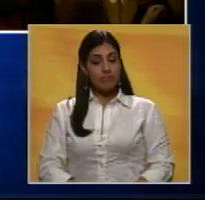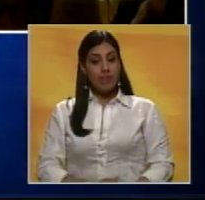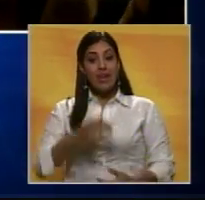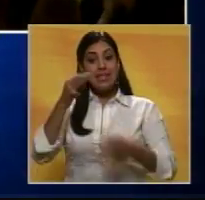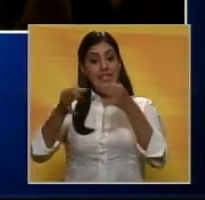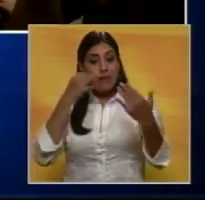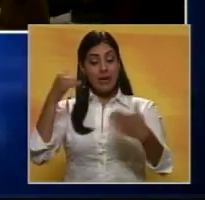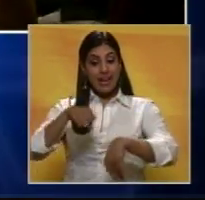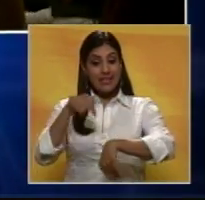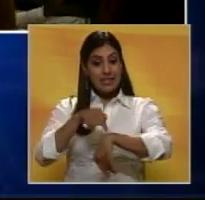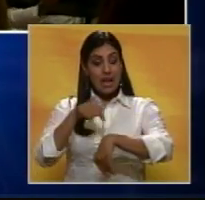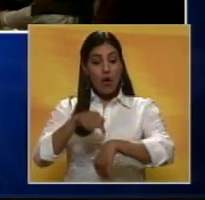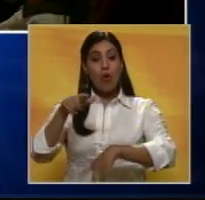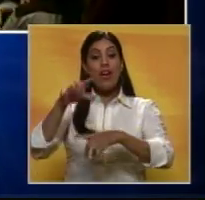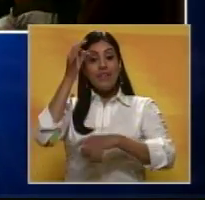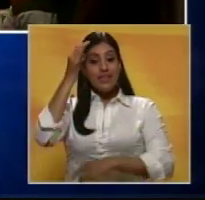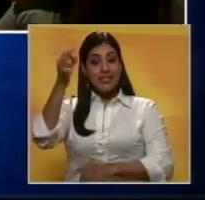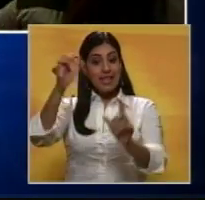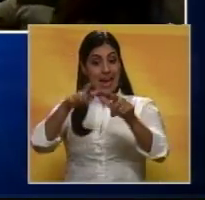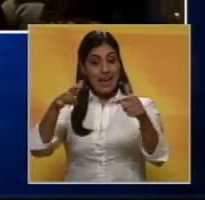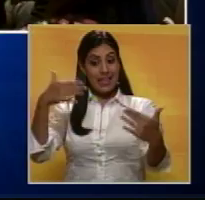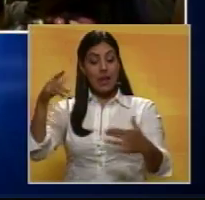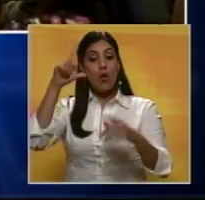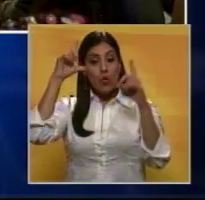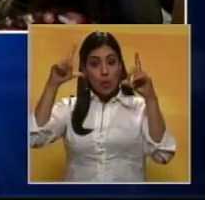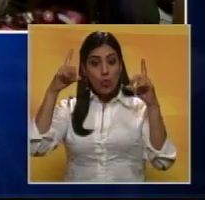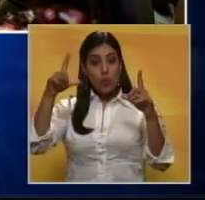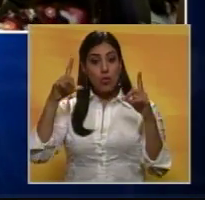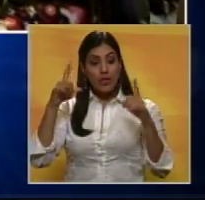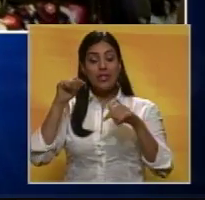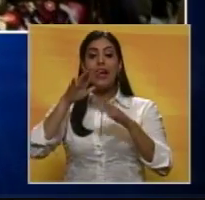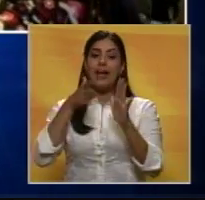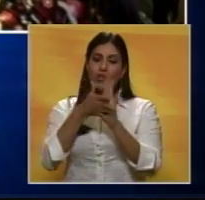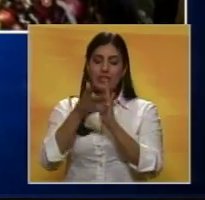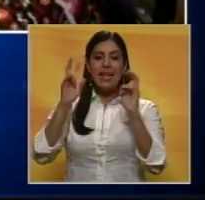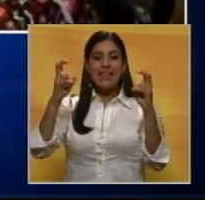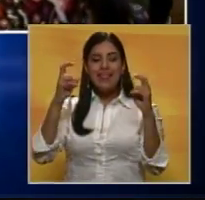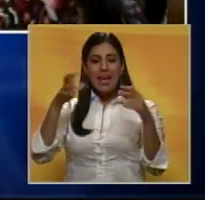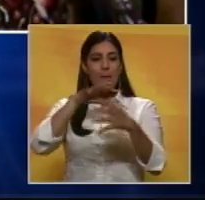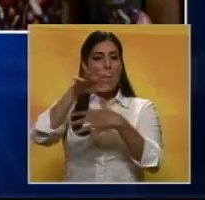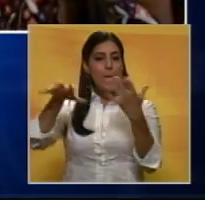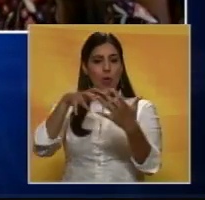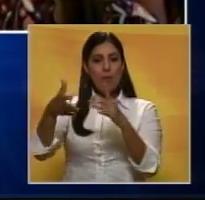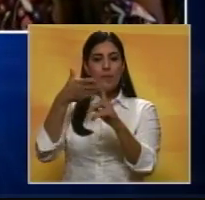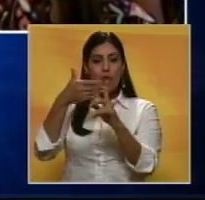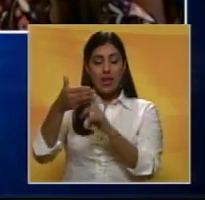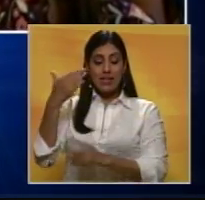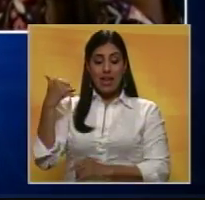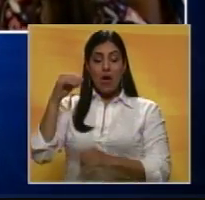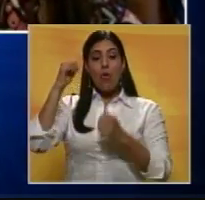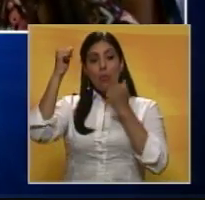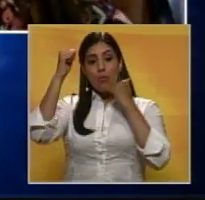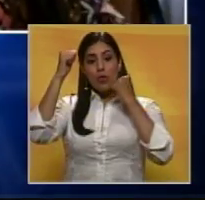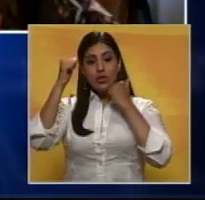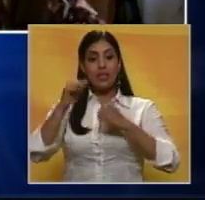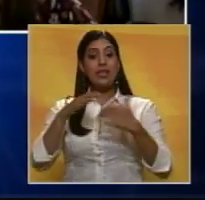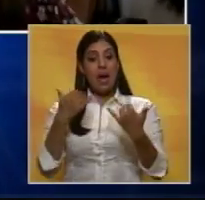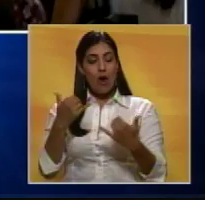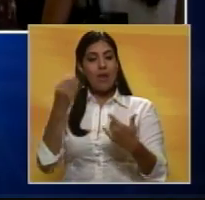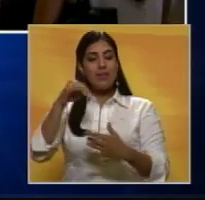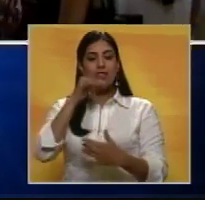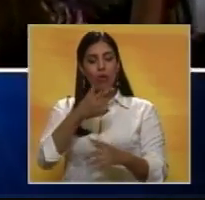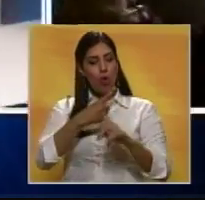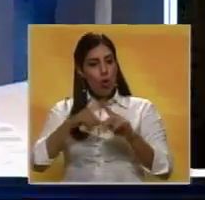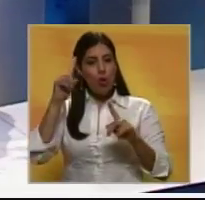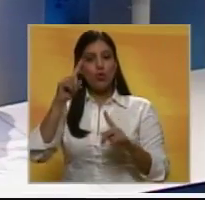Eran declaraciones a esta hora de la fiscal general de la República, Luisa Ortega Díaz, en torno a los hechos ocurridos durante las manifestaciones. Vamos con